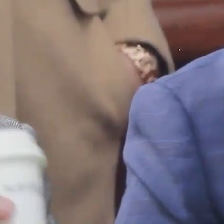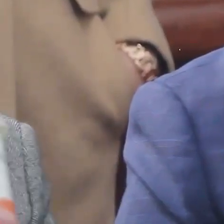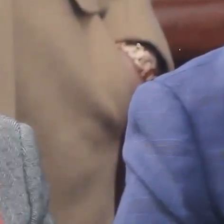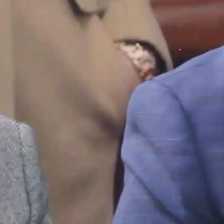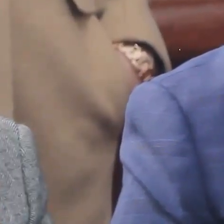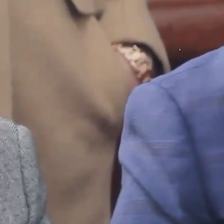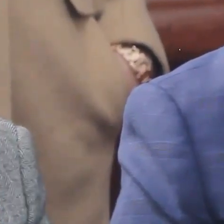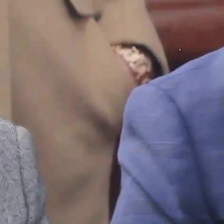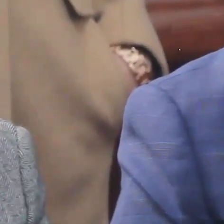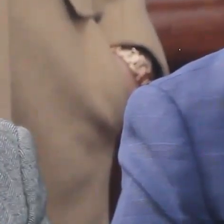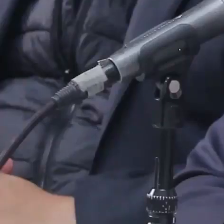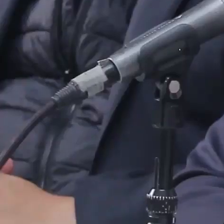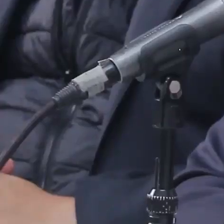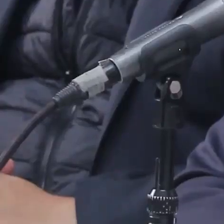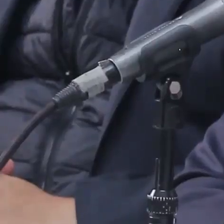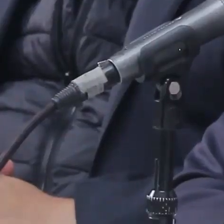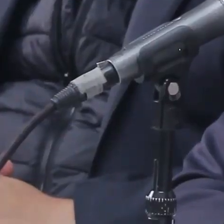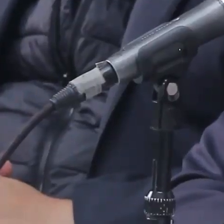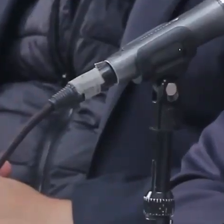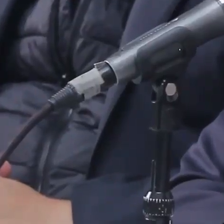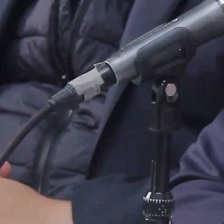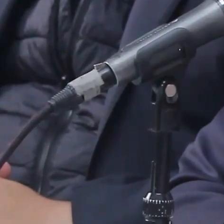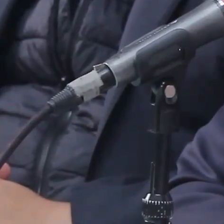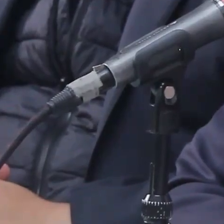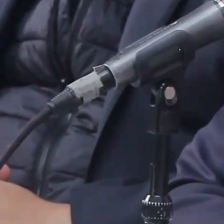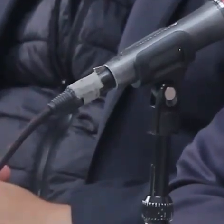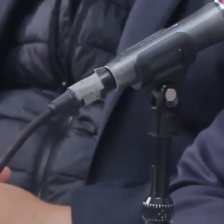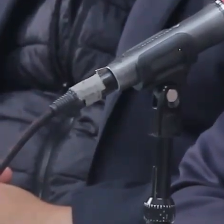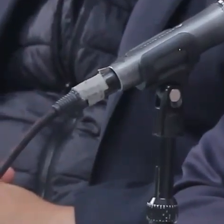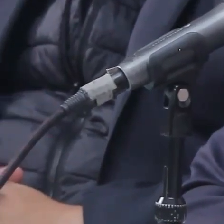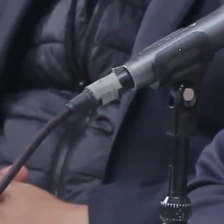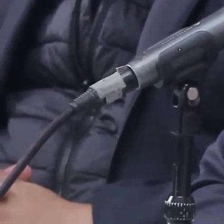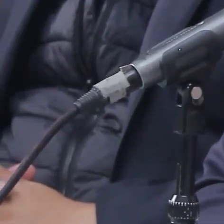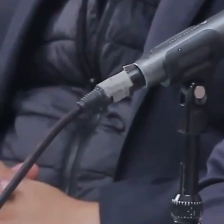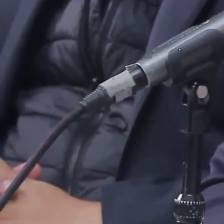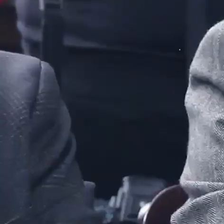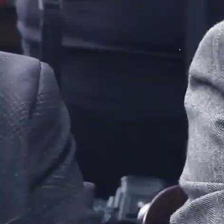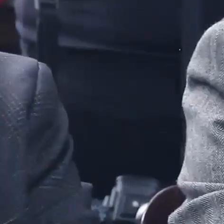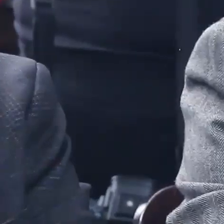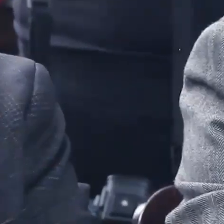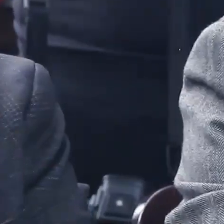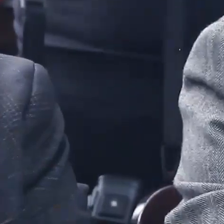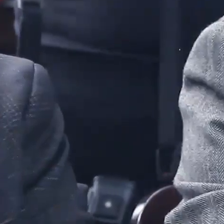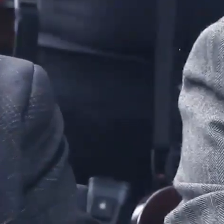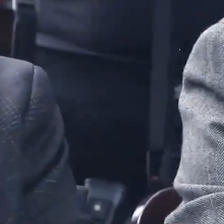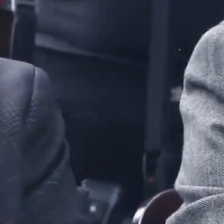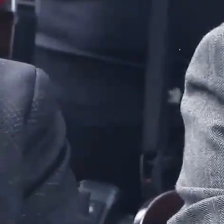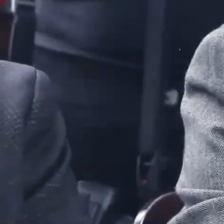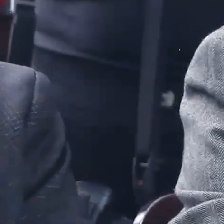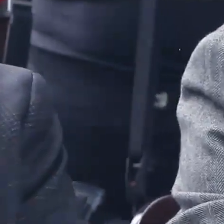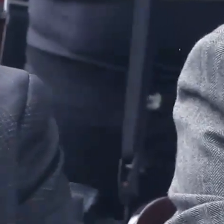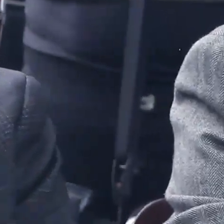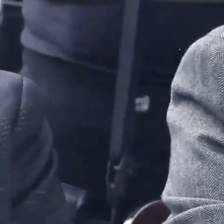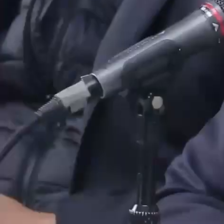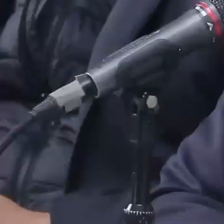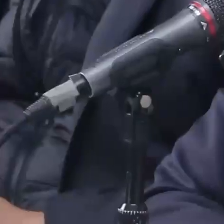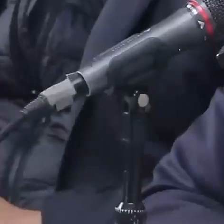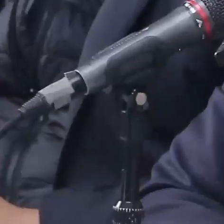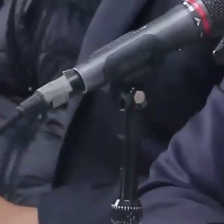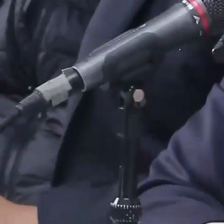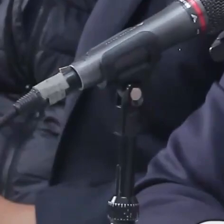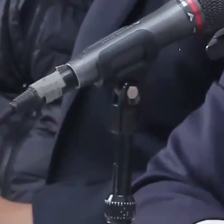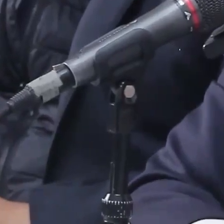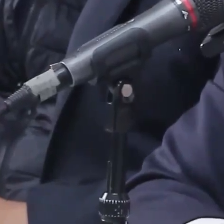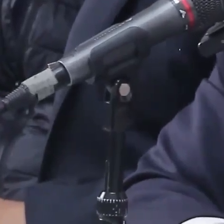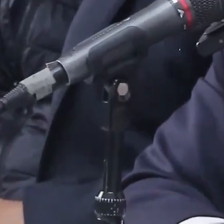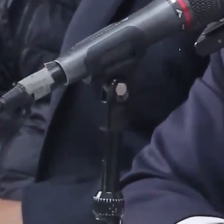la manera óptima e ideal de instrumentar el nuevo sistema de justicia en beneficio de todas aquellas personas que